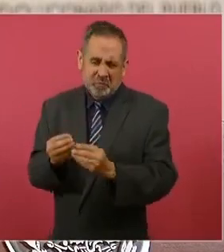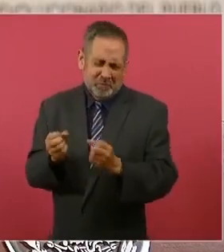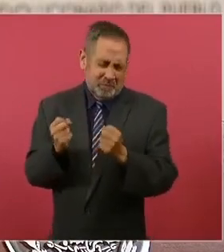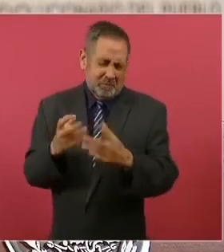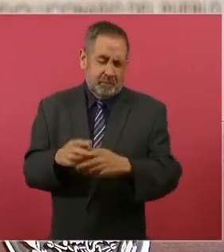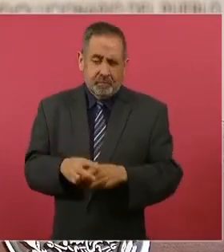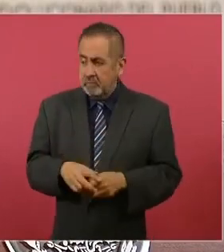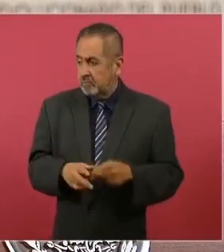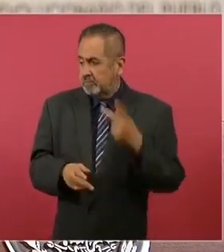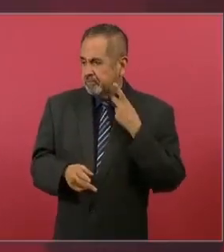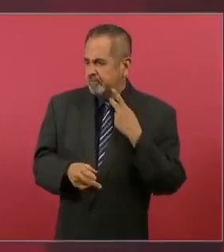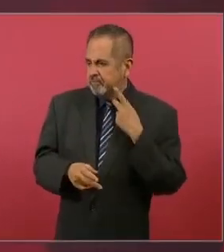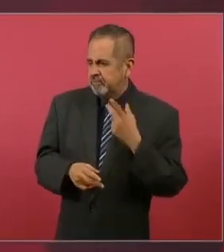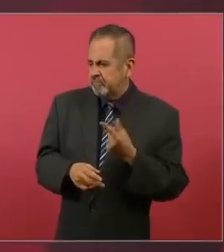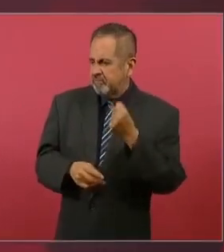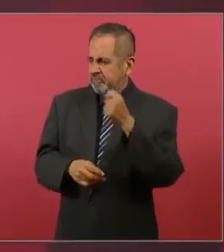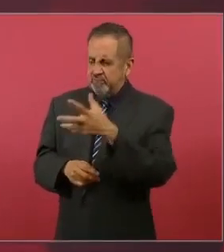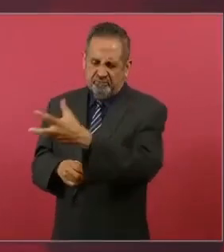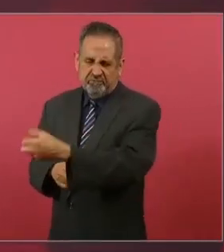Presos políticos.